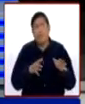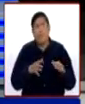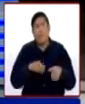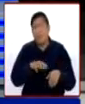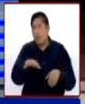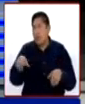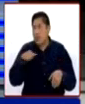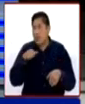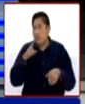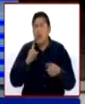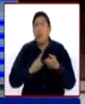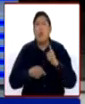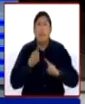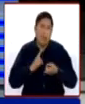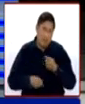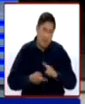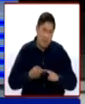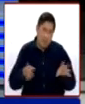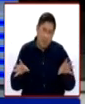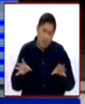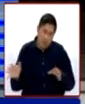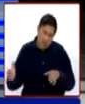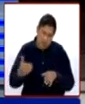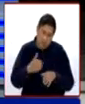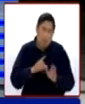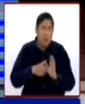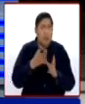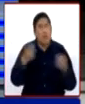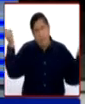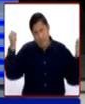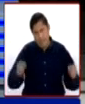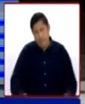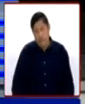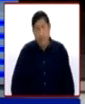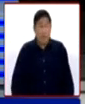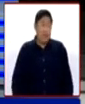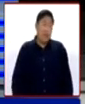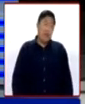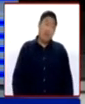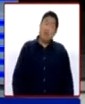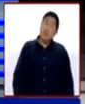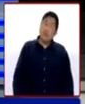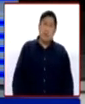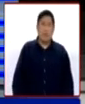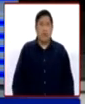incluso en un lugar de una amiga, hasta reunir todo y después desaparecer. Bueno.